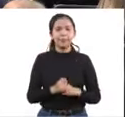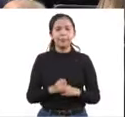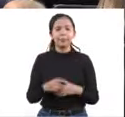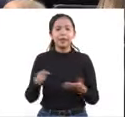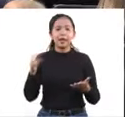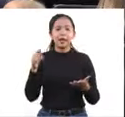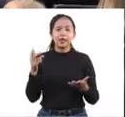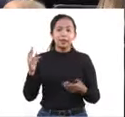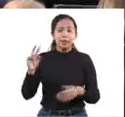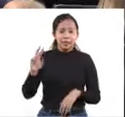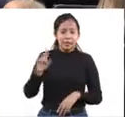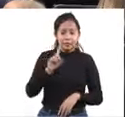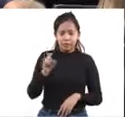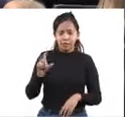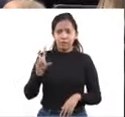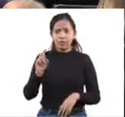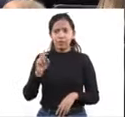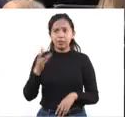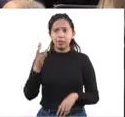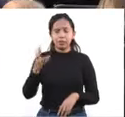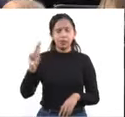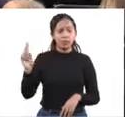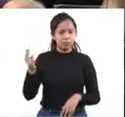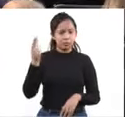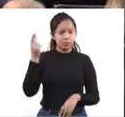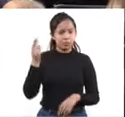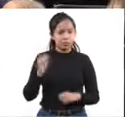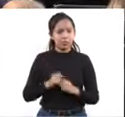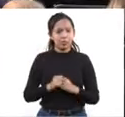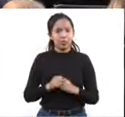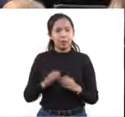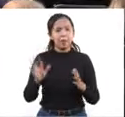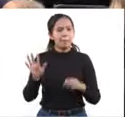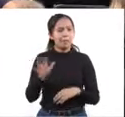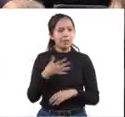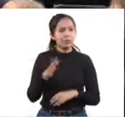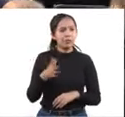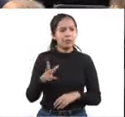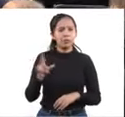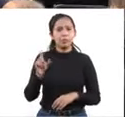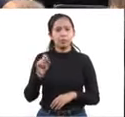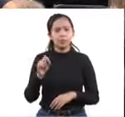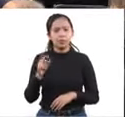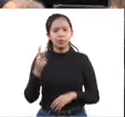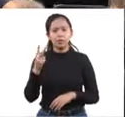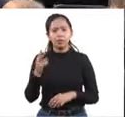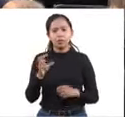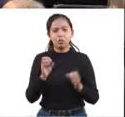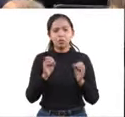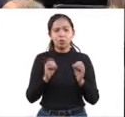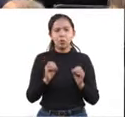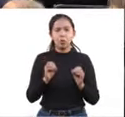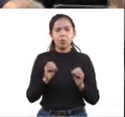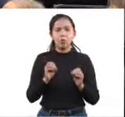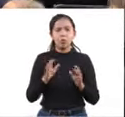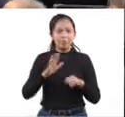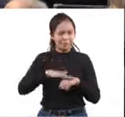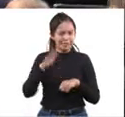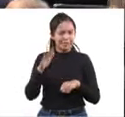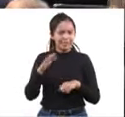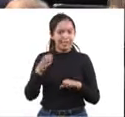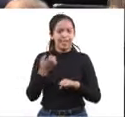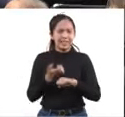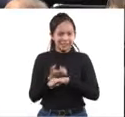163 universidades. Representa a 22 o más de los estados de México